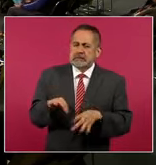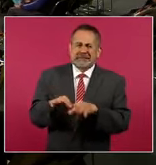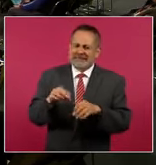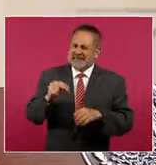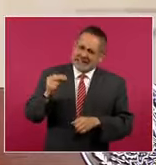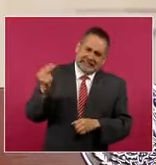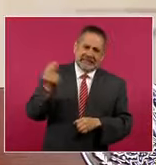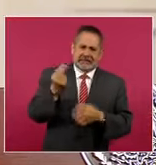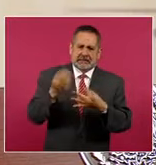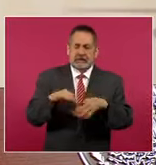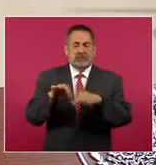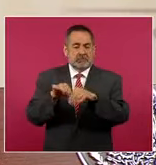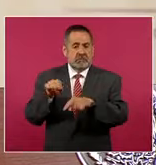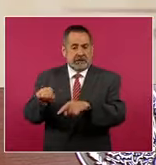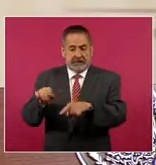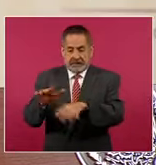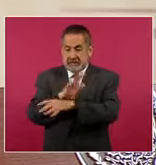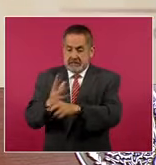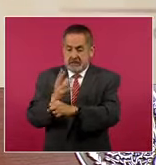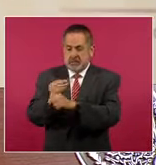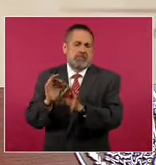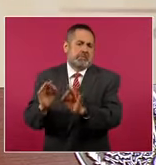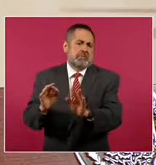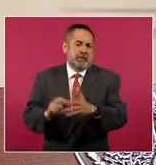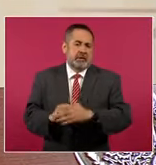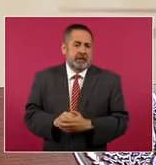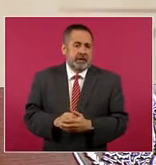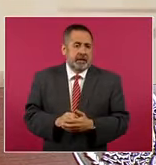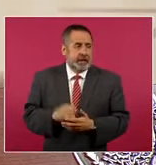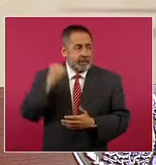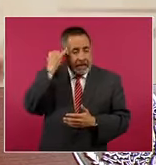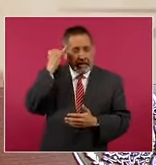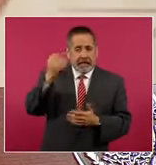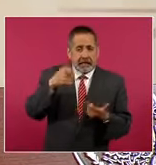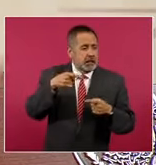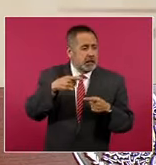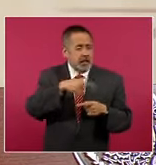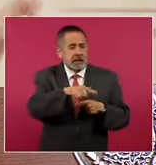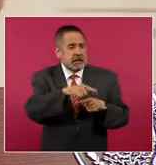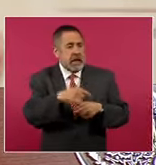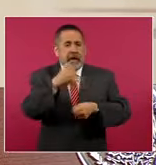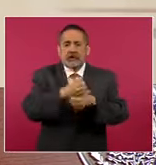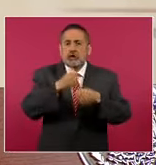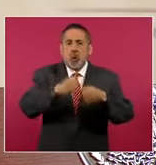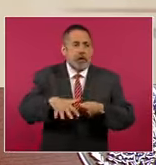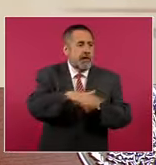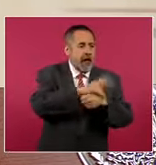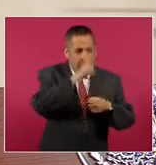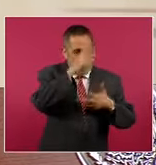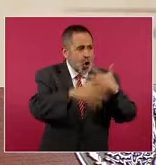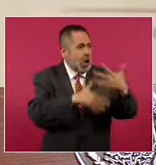indispensable. Imagínense cómo íbamos a enfrentar el problema de la inseguridad, de la